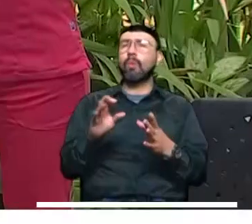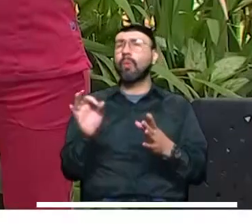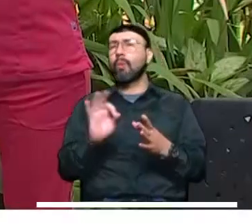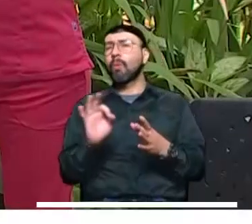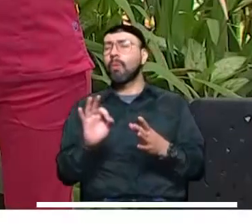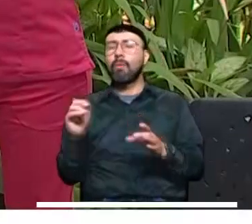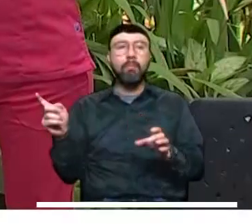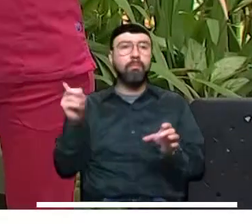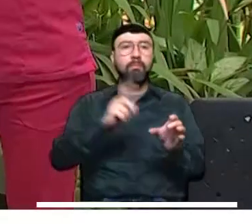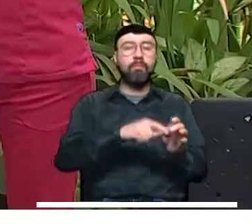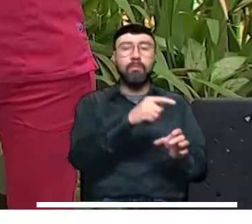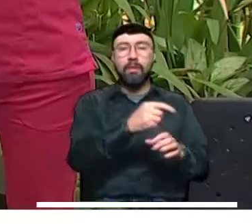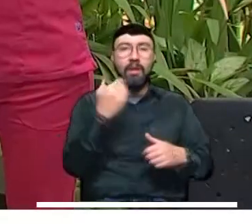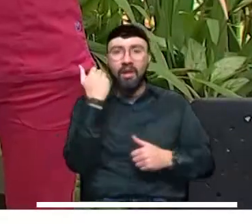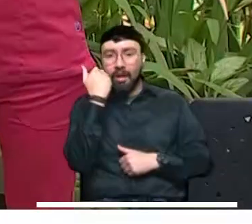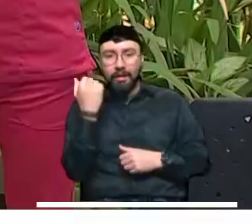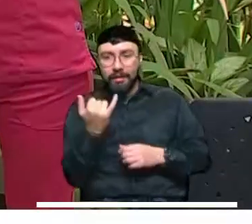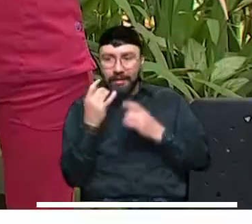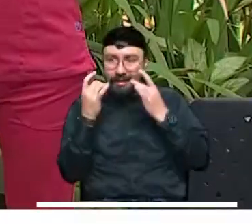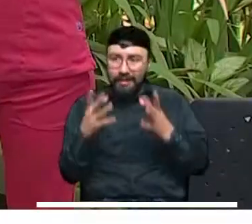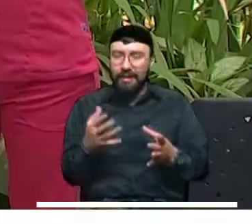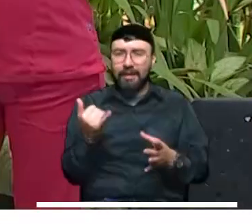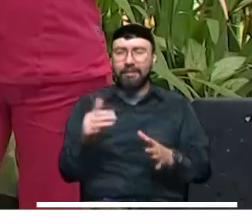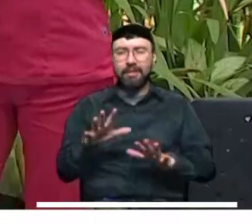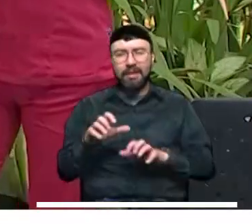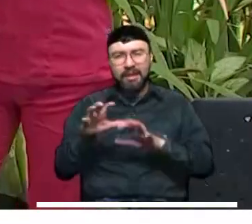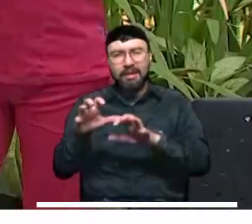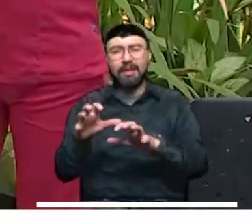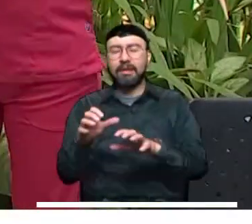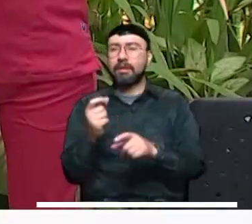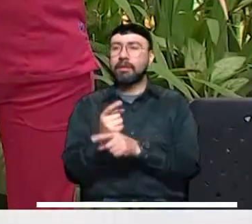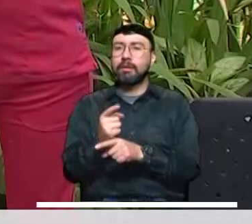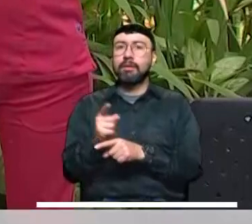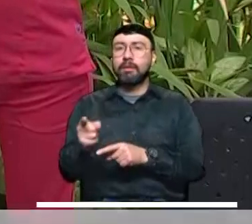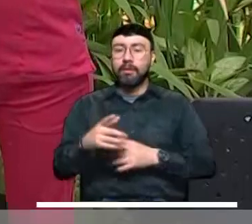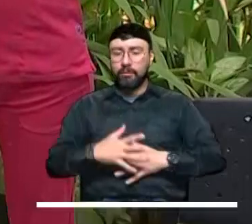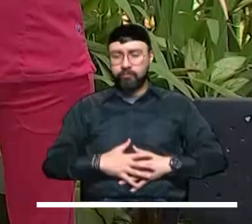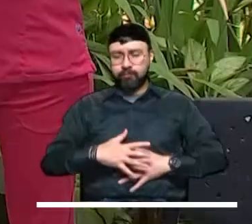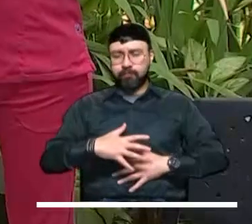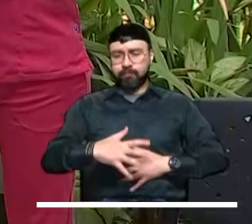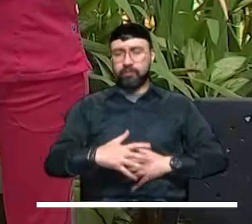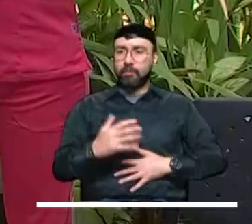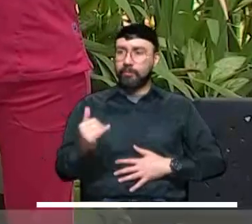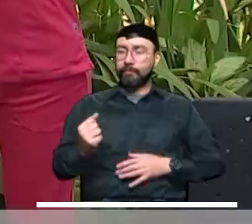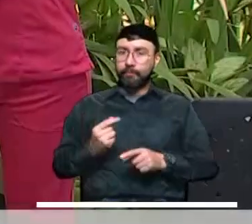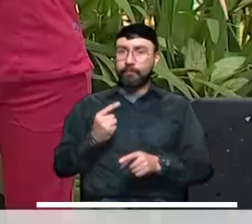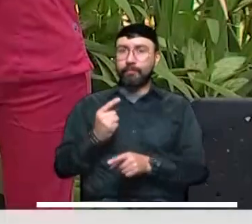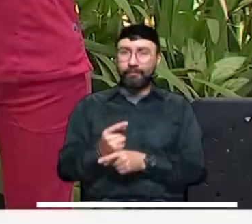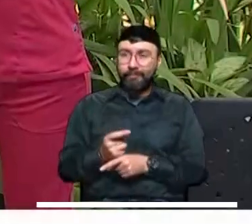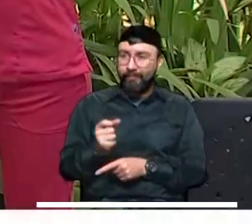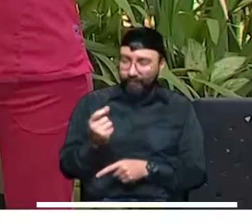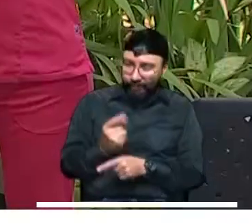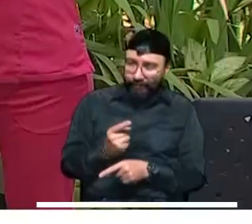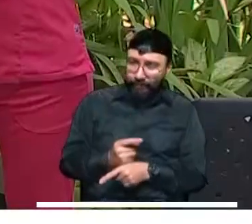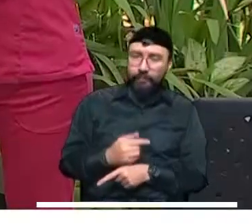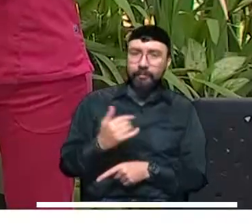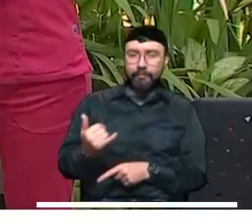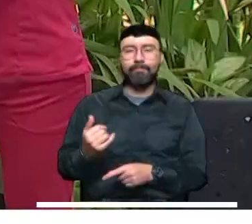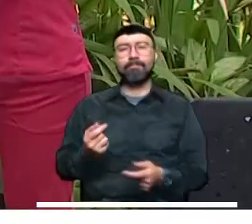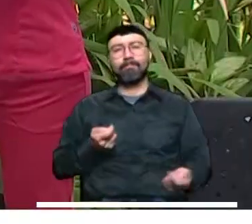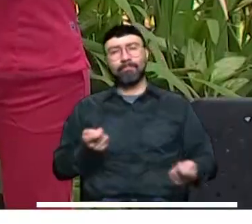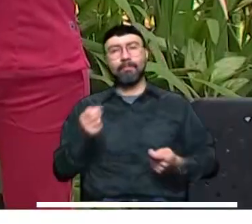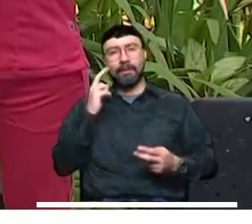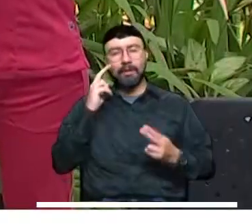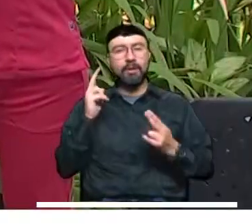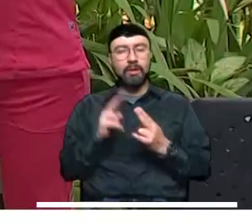o ya ingresan a enfermedades graves como cáncer, que es una inflamación relacionada a este tipo de inflamación de bajo grado.